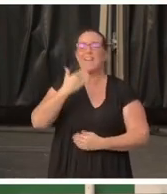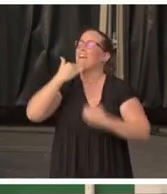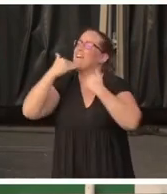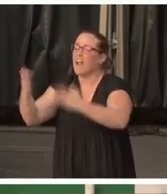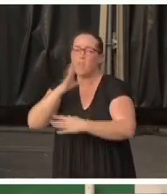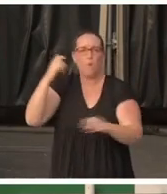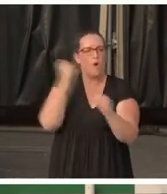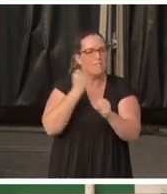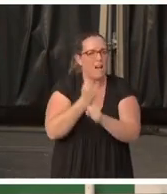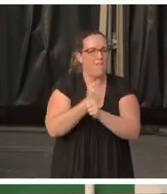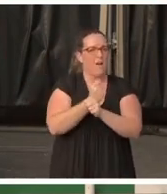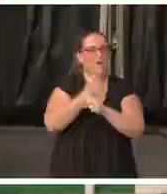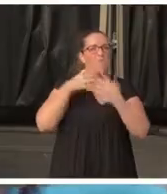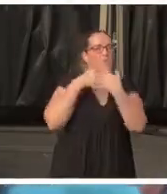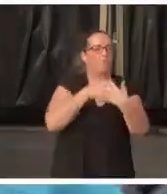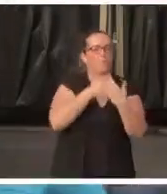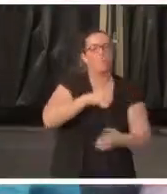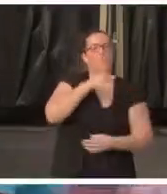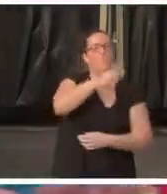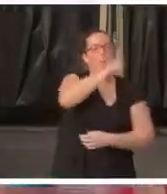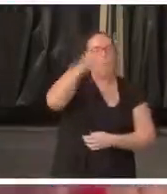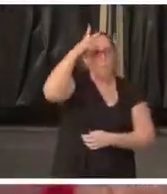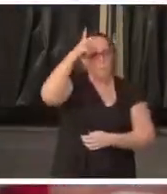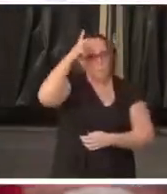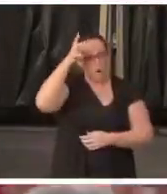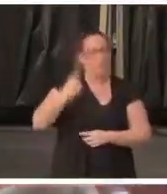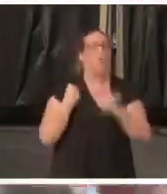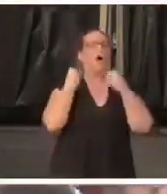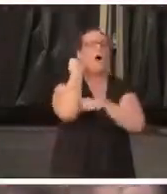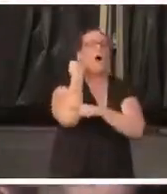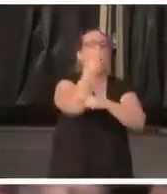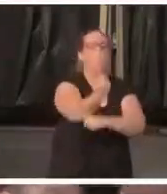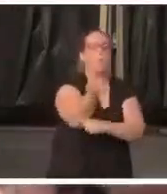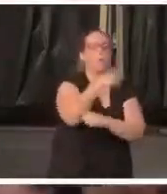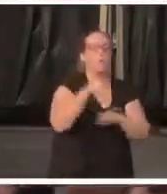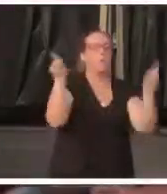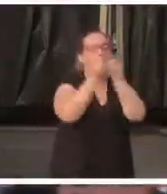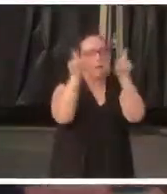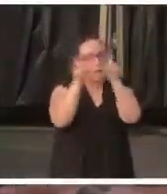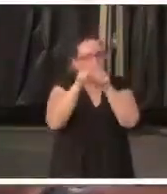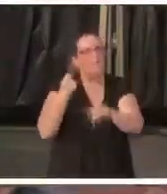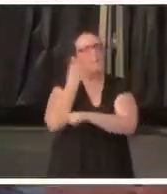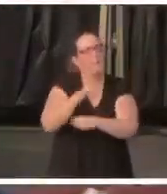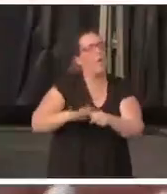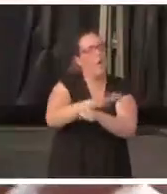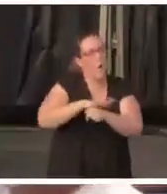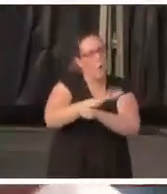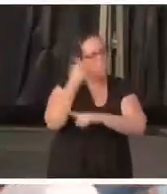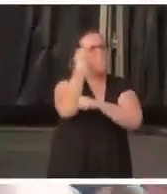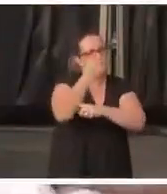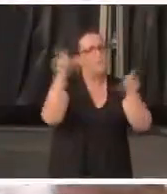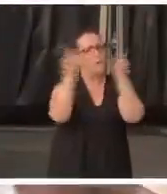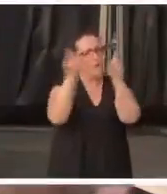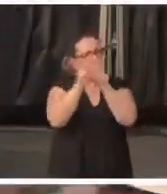esfuerzo por nuestro pueblo. Y hemos apoyado a las empresas también. Este Gobierno ha apoyado a las empresas,